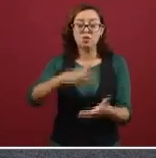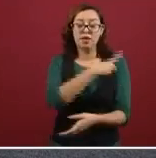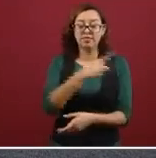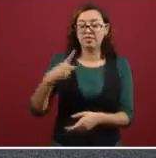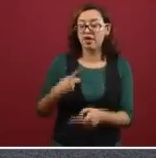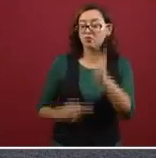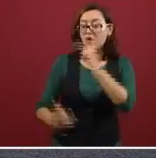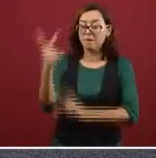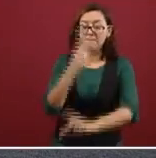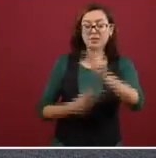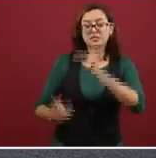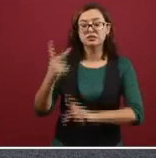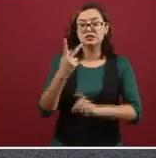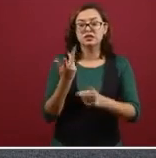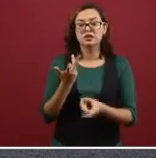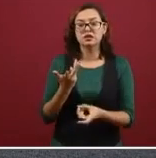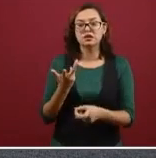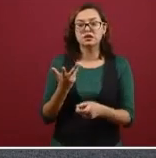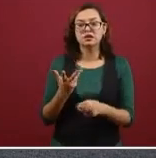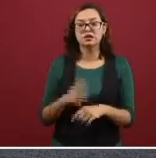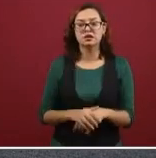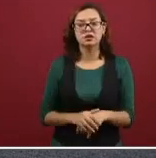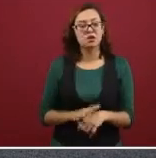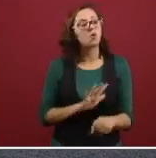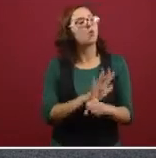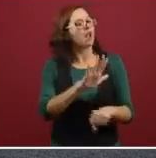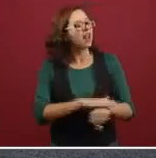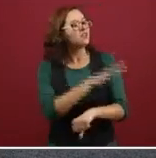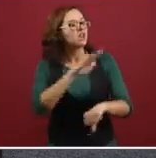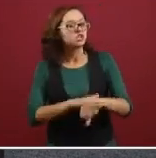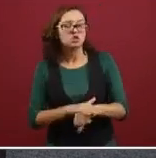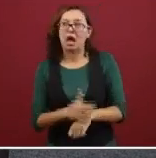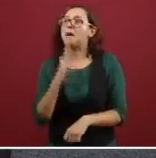qué calificación tenía Pemex? Se la subieron.